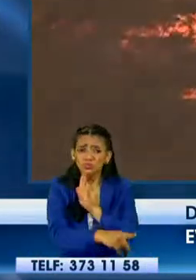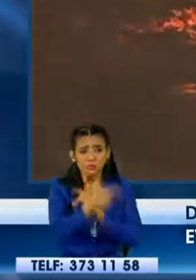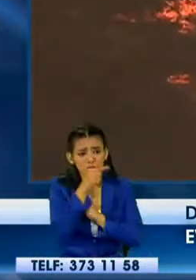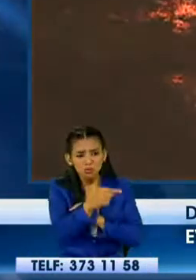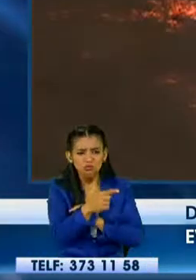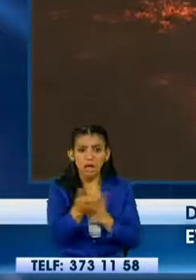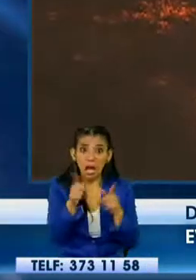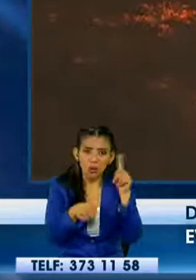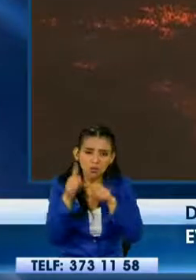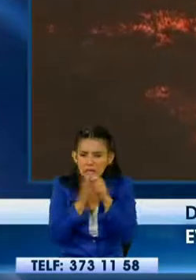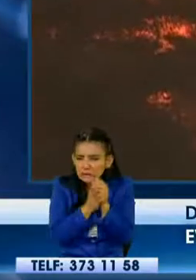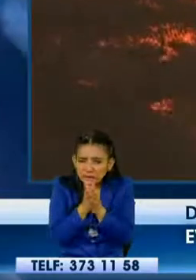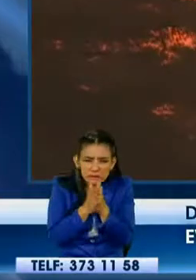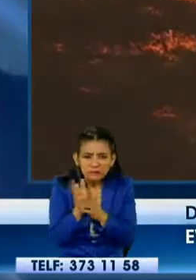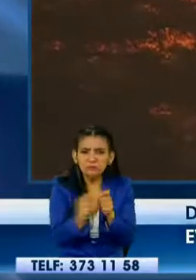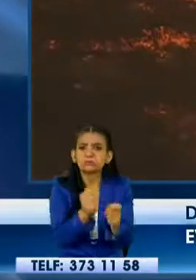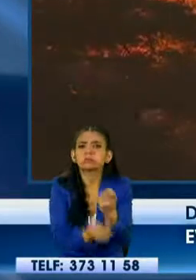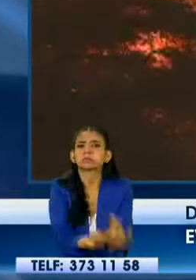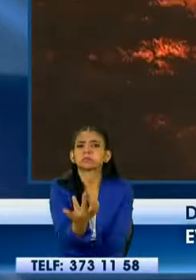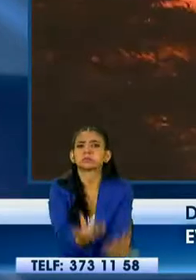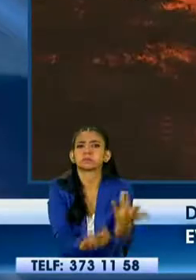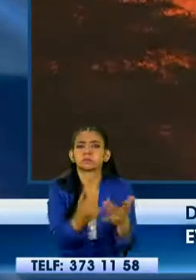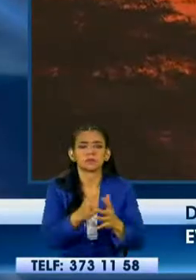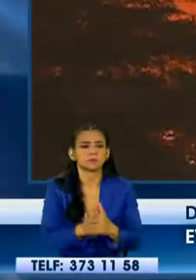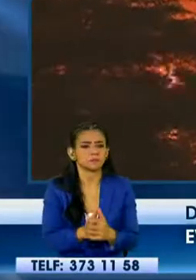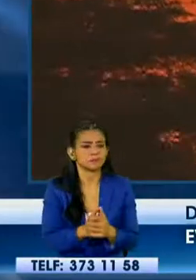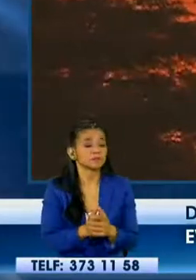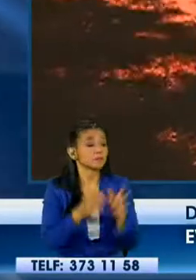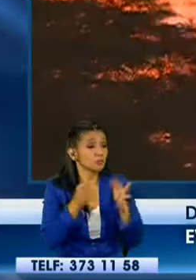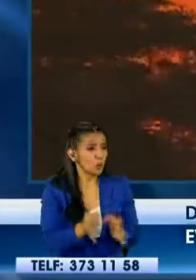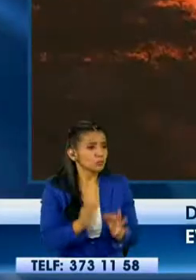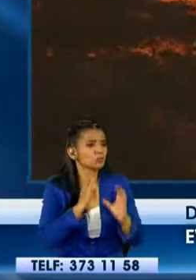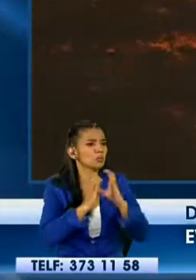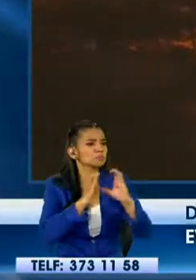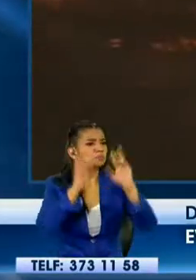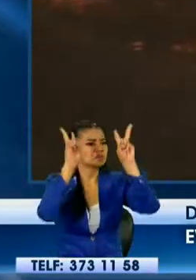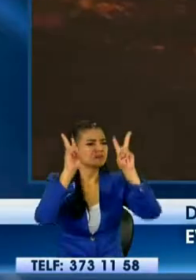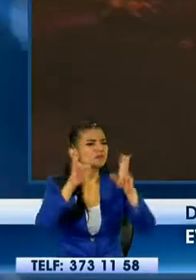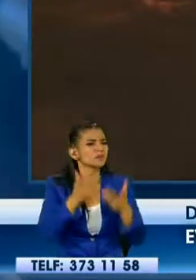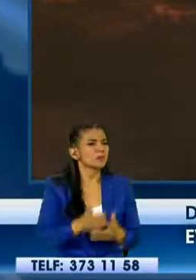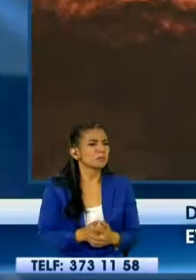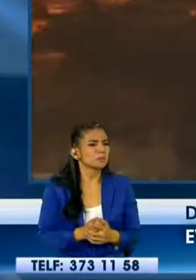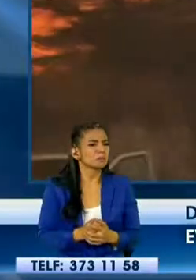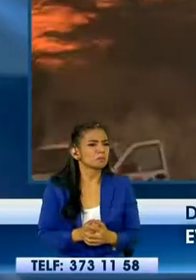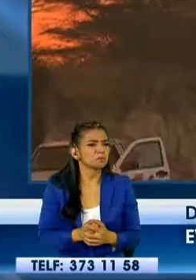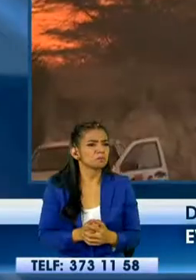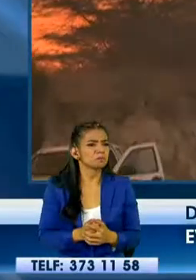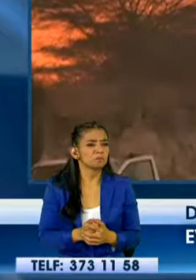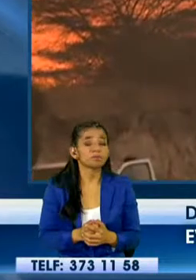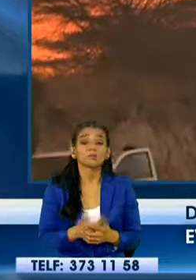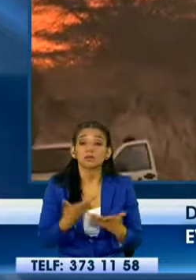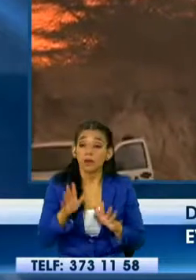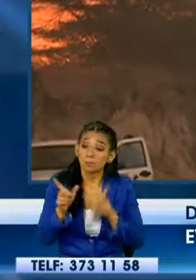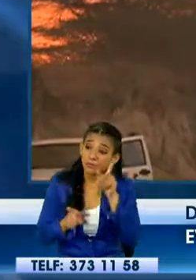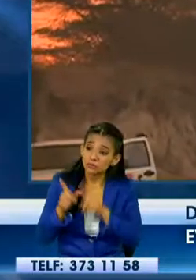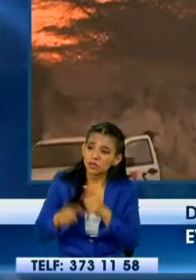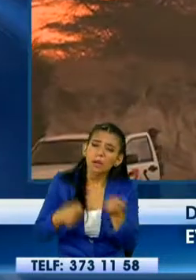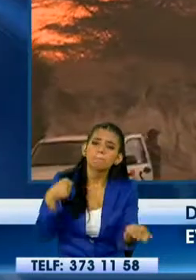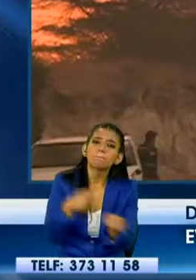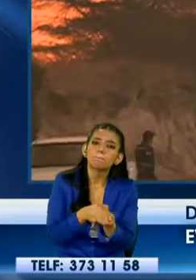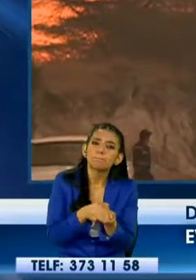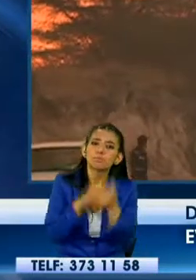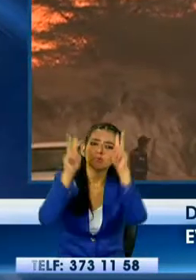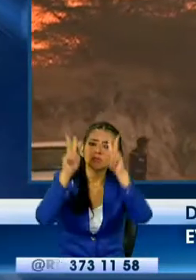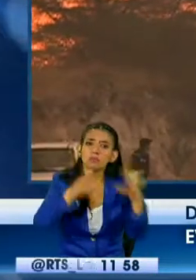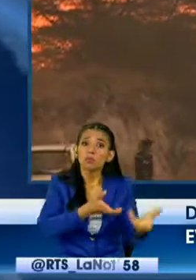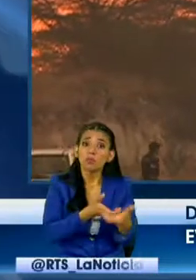con mala intención nos están prendiendo nuestros bosques. Precisamente conversábamos un poco, secretario, sobre esta colaboración que ha tenido la comunidad quiteña con